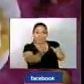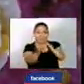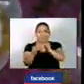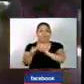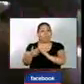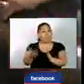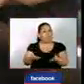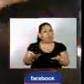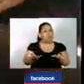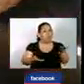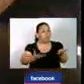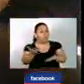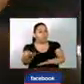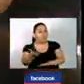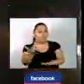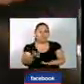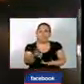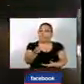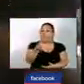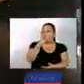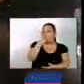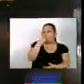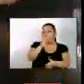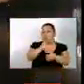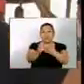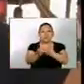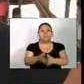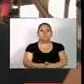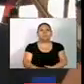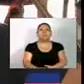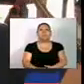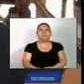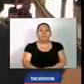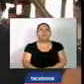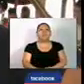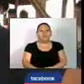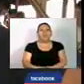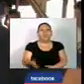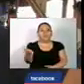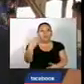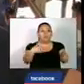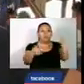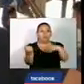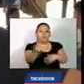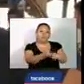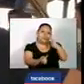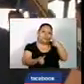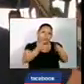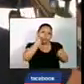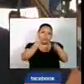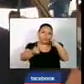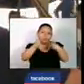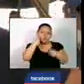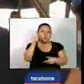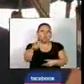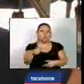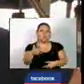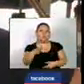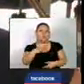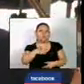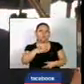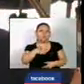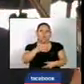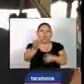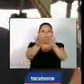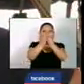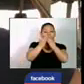ofrecen una gran variedad de antojitos o almuerzos Así que invitamos a los turistas que vengan que aquí es agua